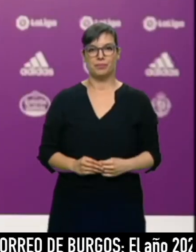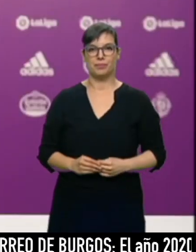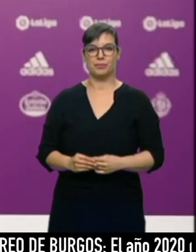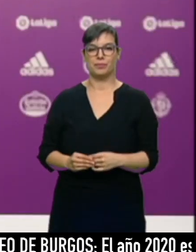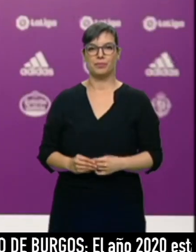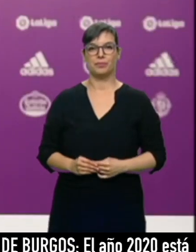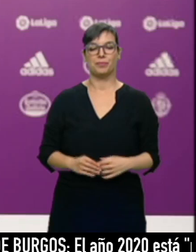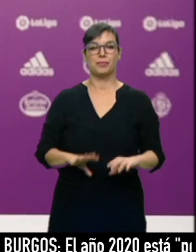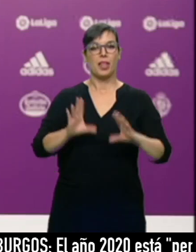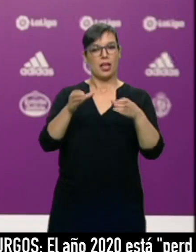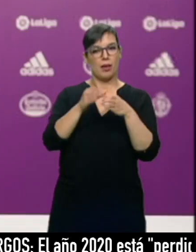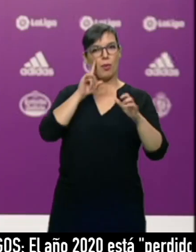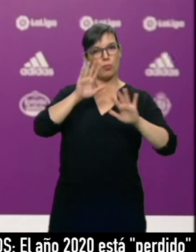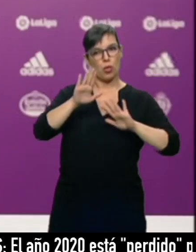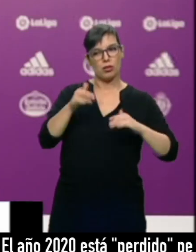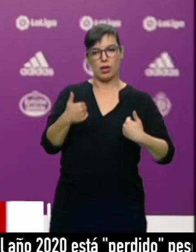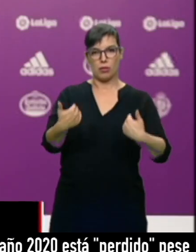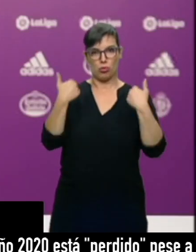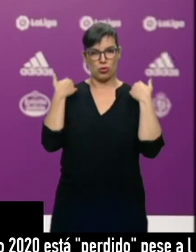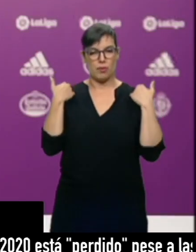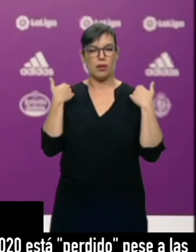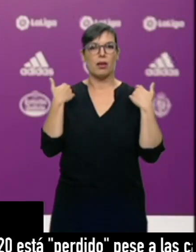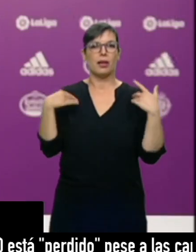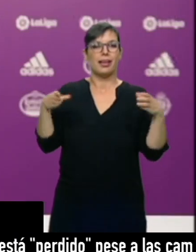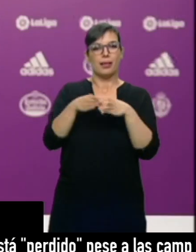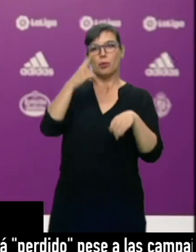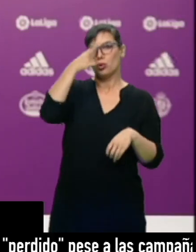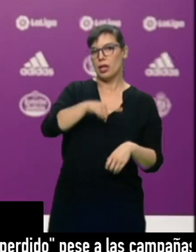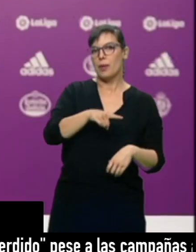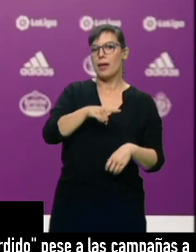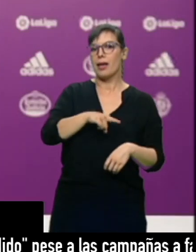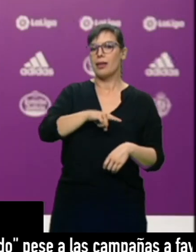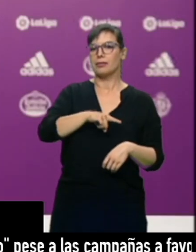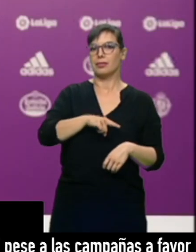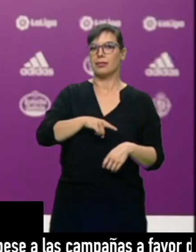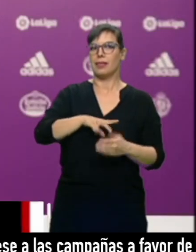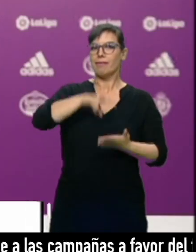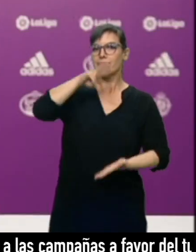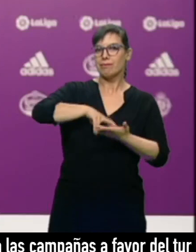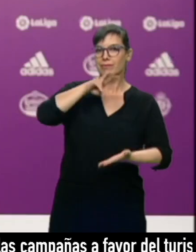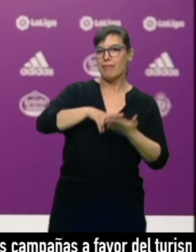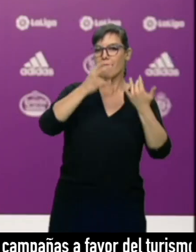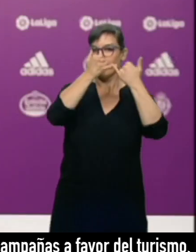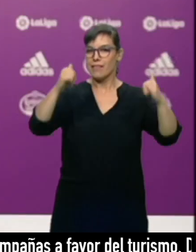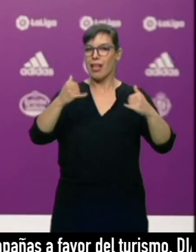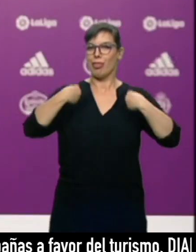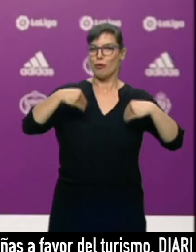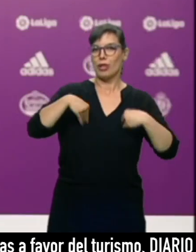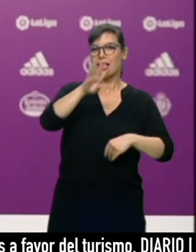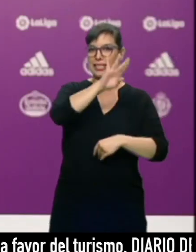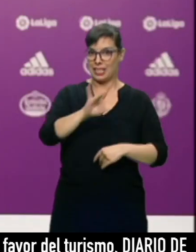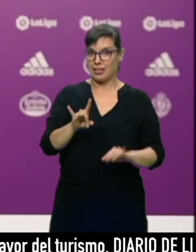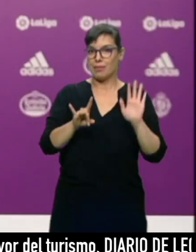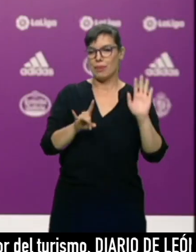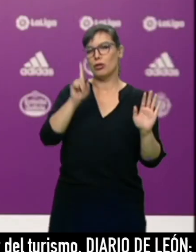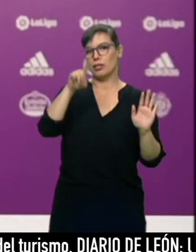El equipo es prudente, el equipo es responsable, el equipo sabe que también las alegrías hay que vivirlas, sabe que las alegrías hay que celebrarlas, hay que disfrutarlas, pero